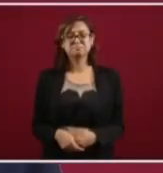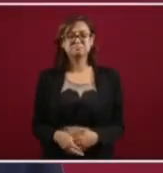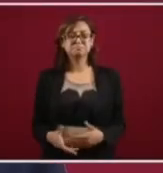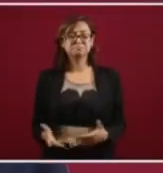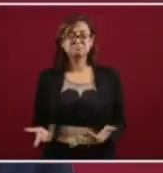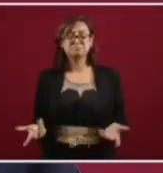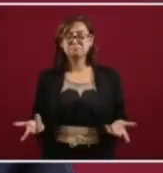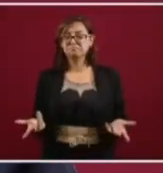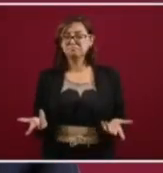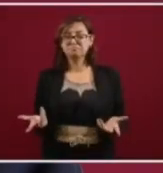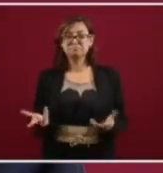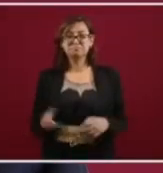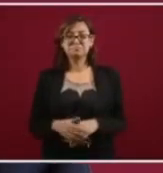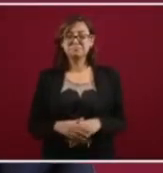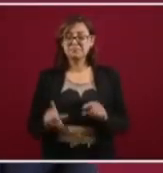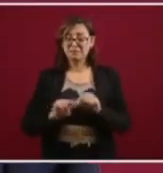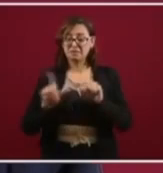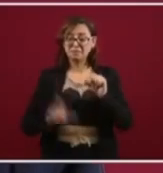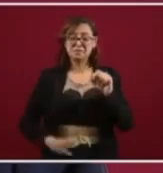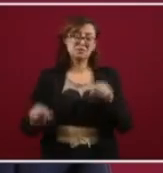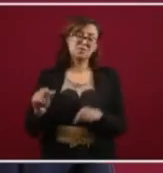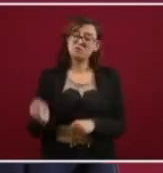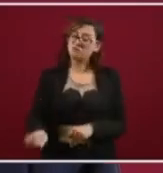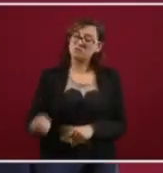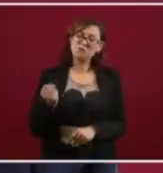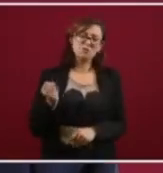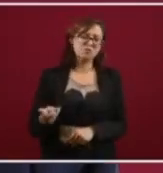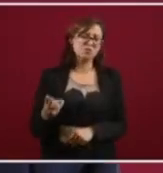México tiene suerte,